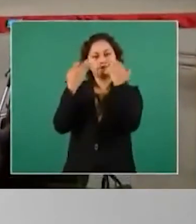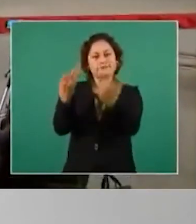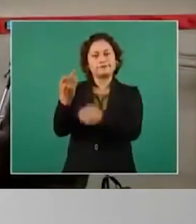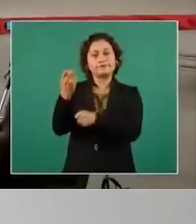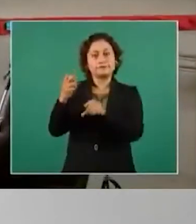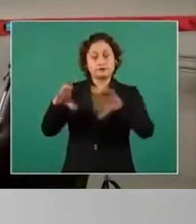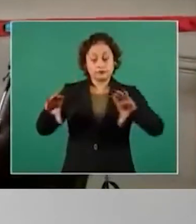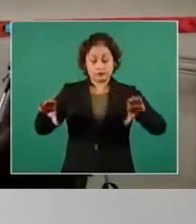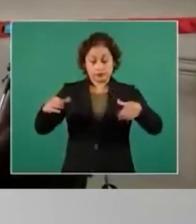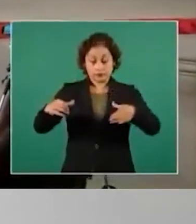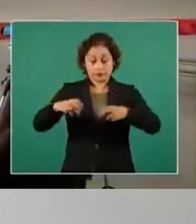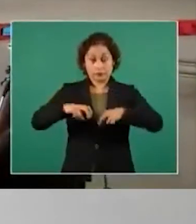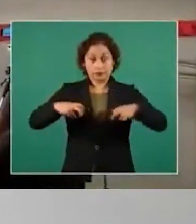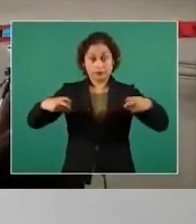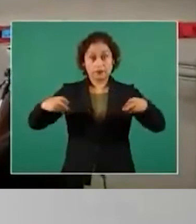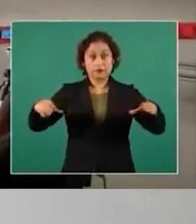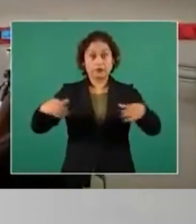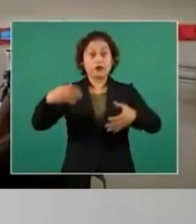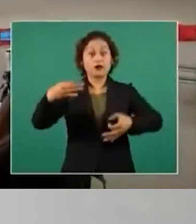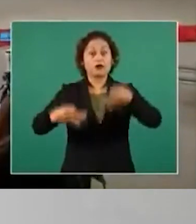esta